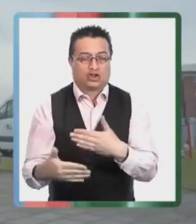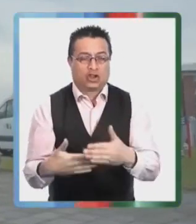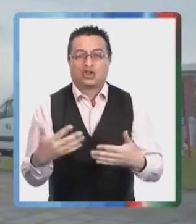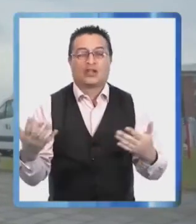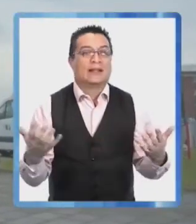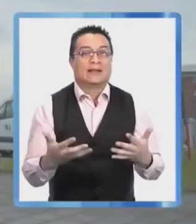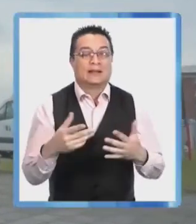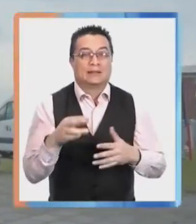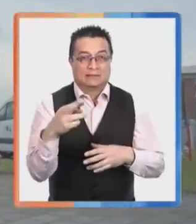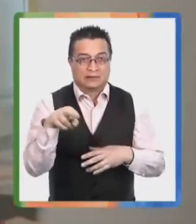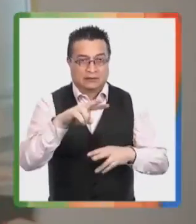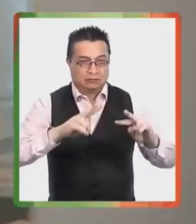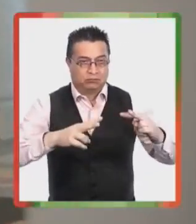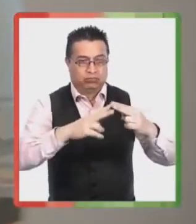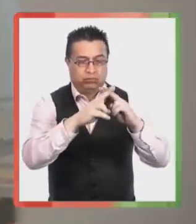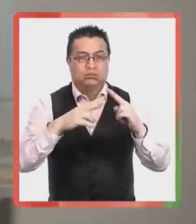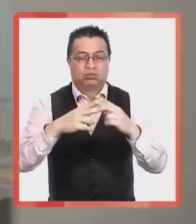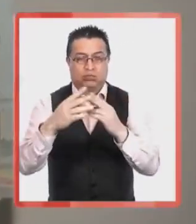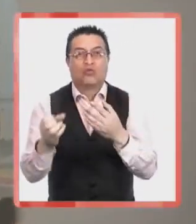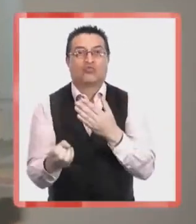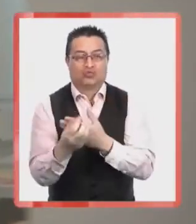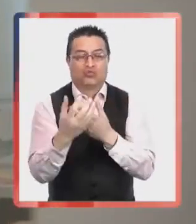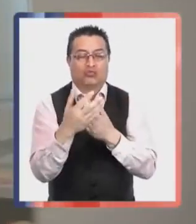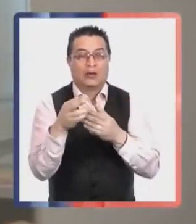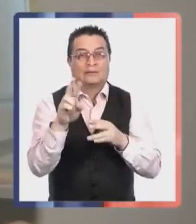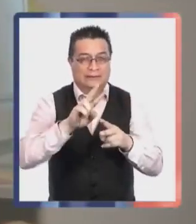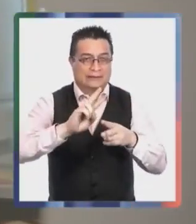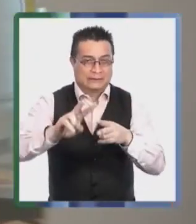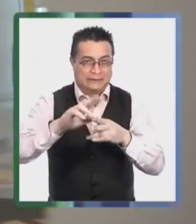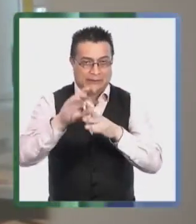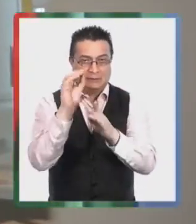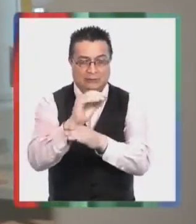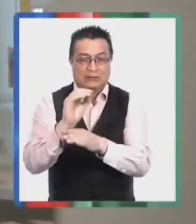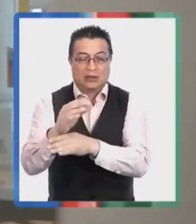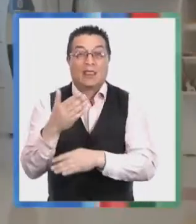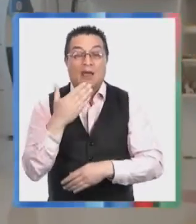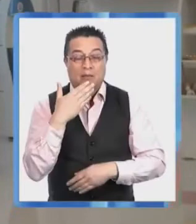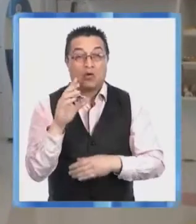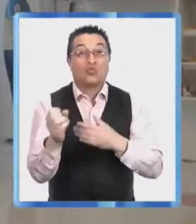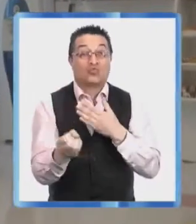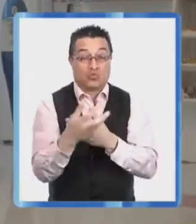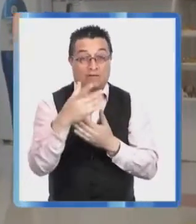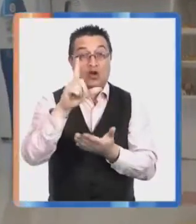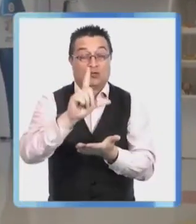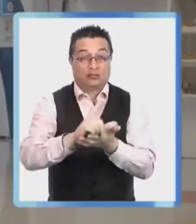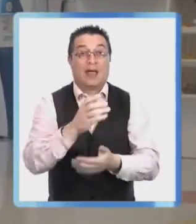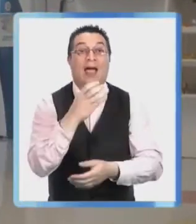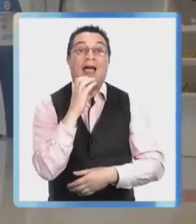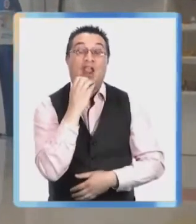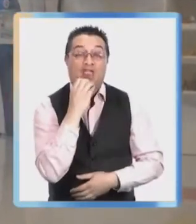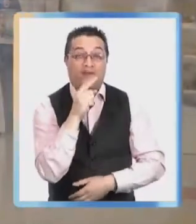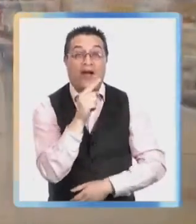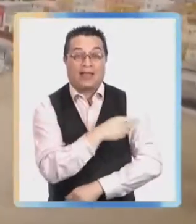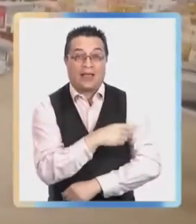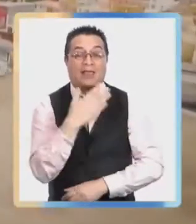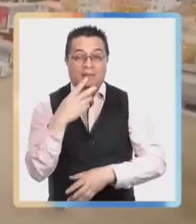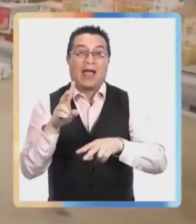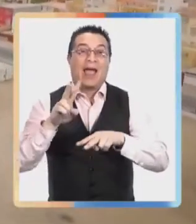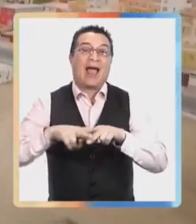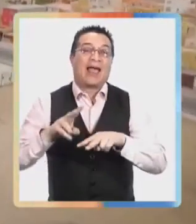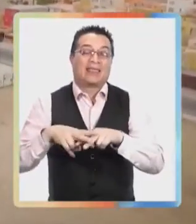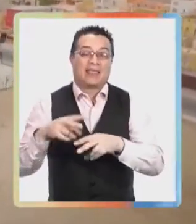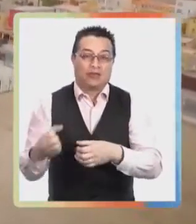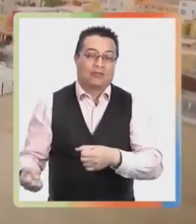de remodelación y renovación nosotros durante el último año abrimos un nuevo instituto en antofagasta que